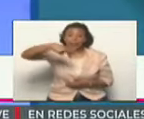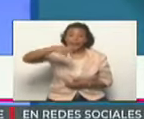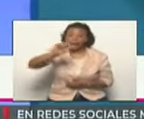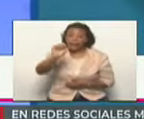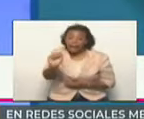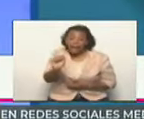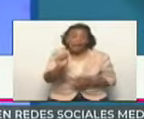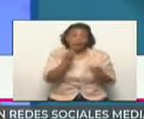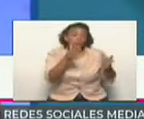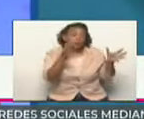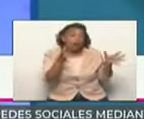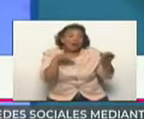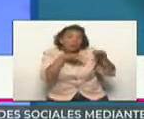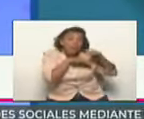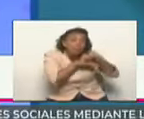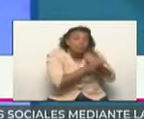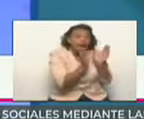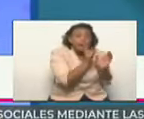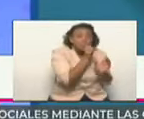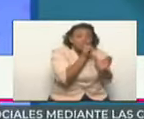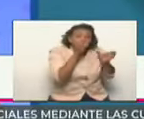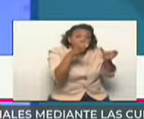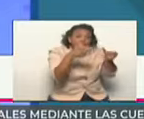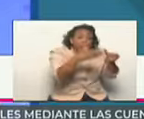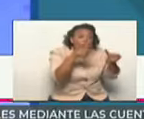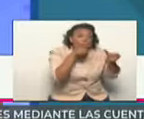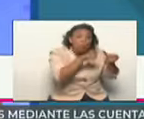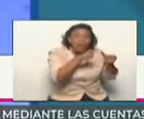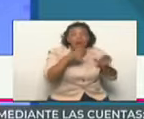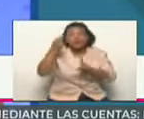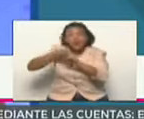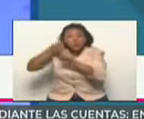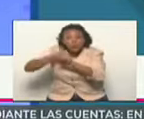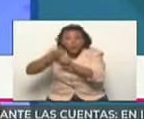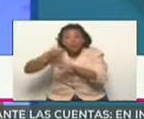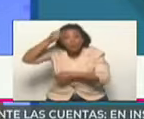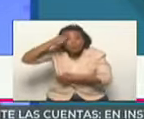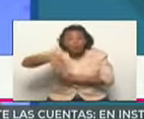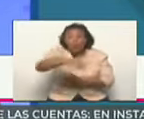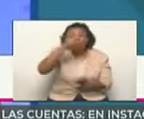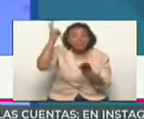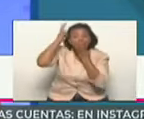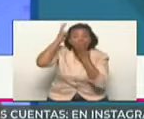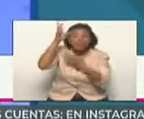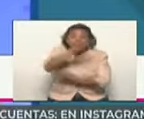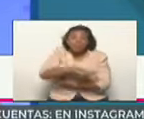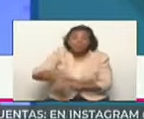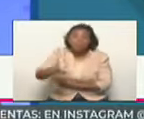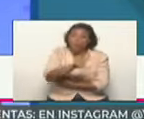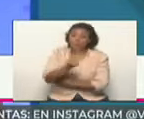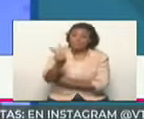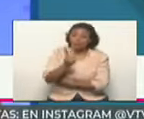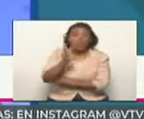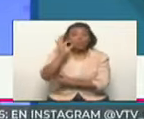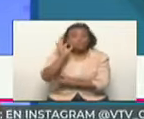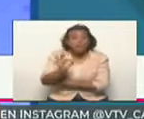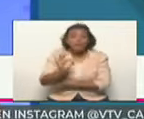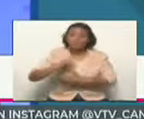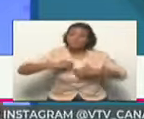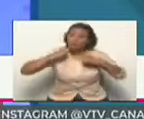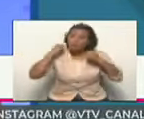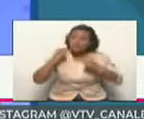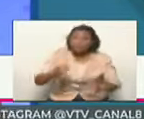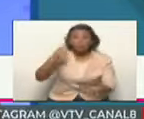en generación. Así es. Y es una lucha donde todos los pueblos indígenas de Venezuela deben seguir